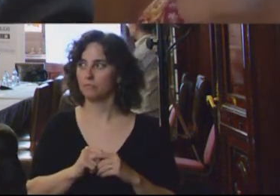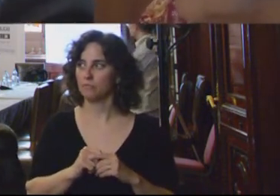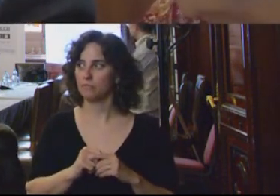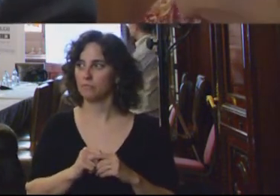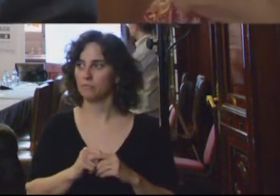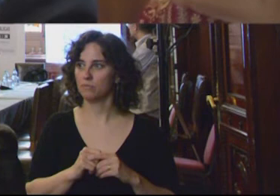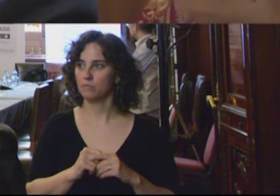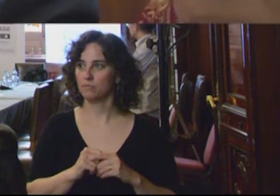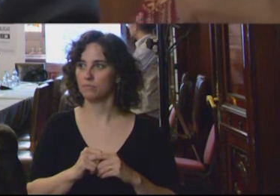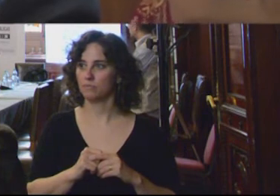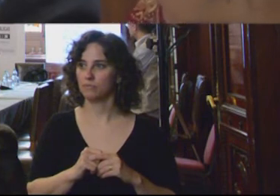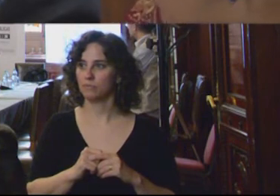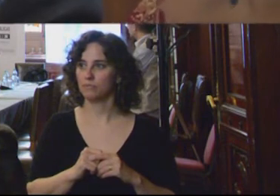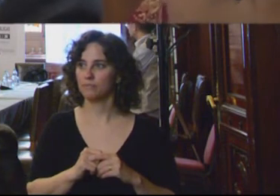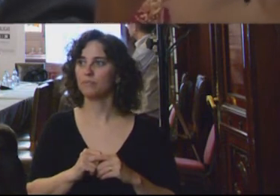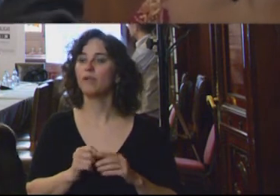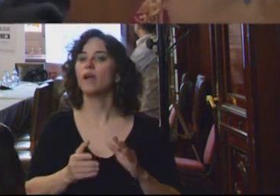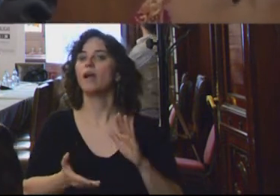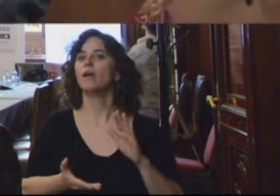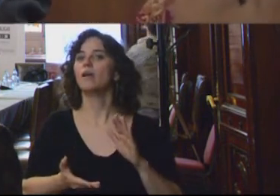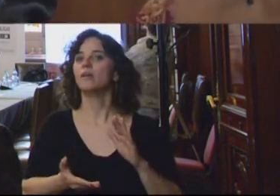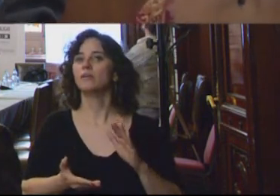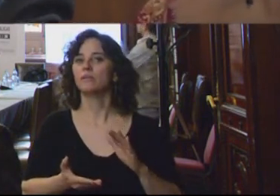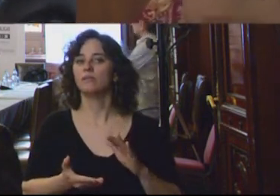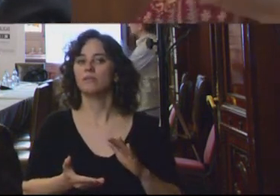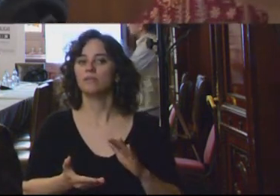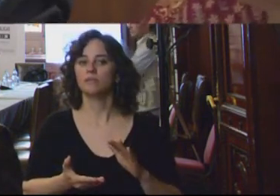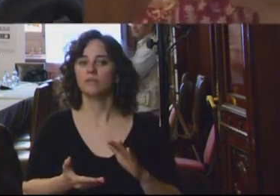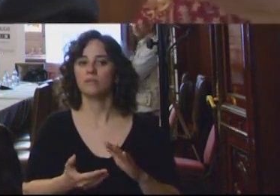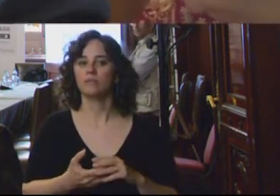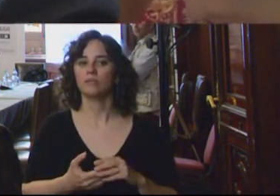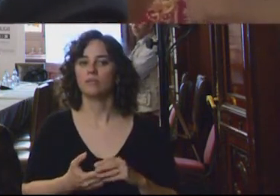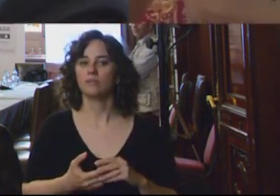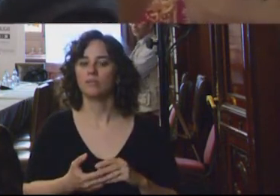Aló. Más sustantivos ya fueron presentadas.